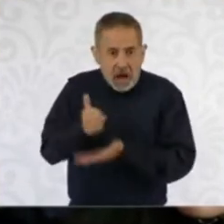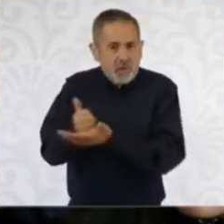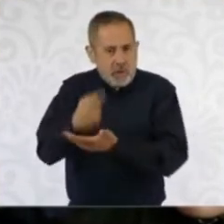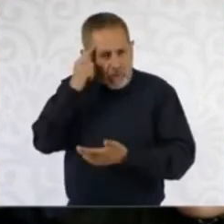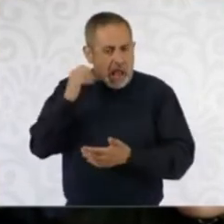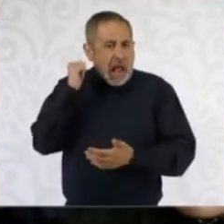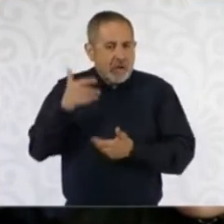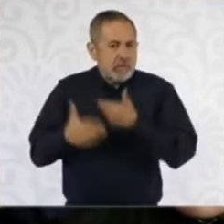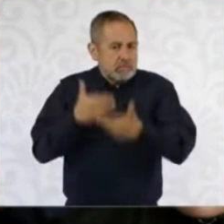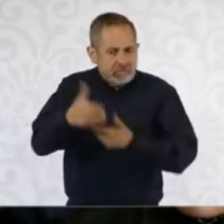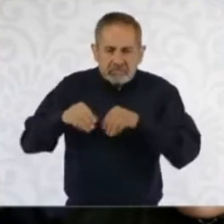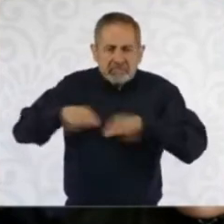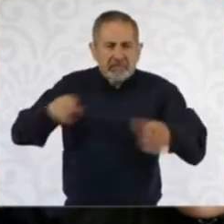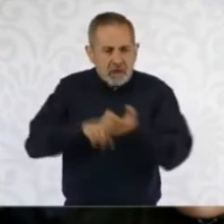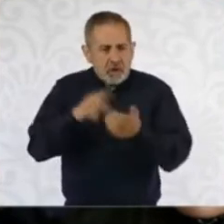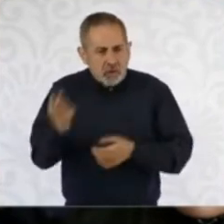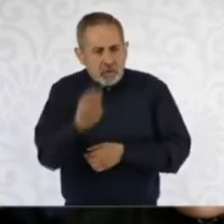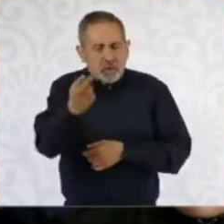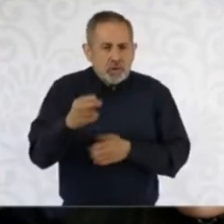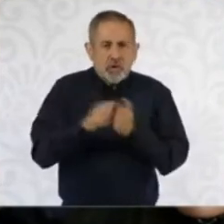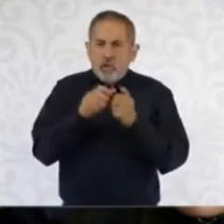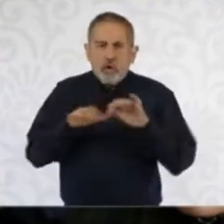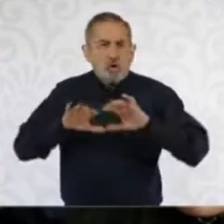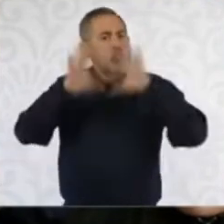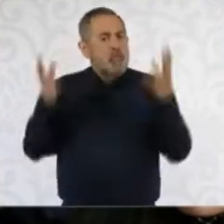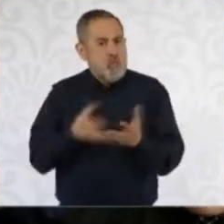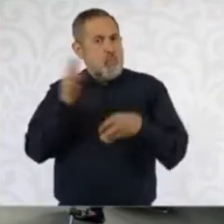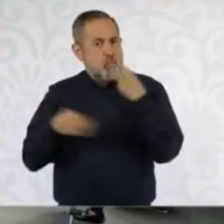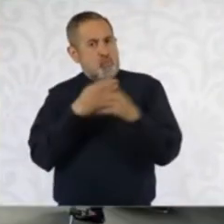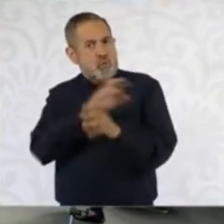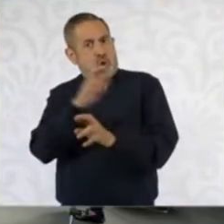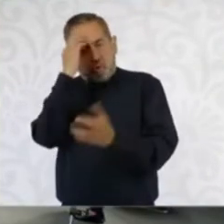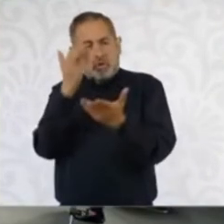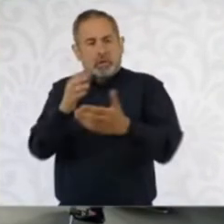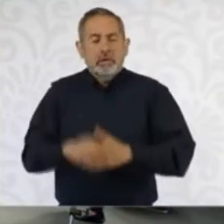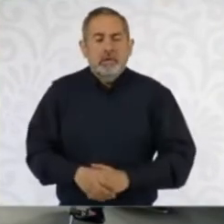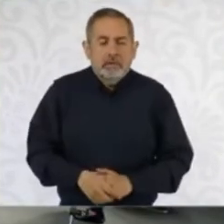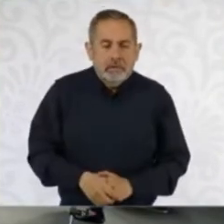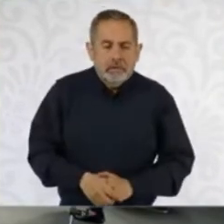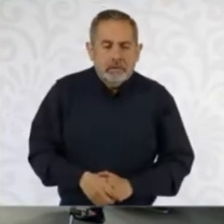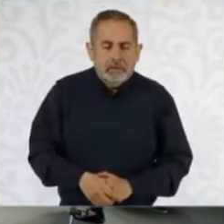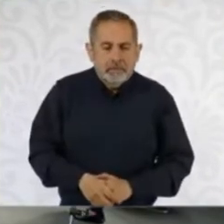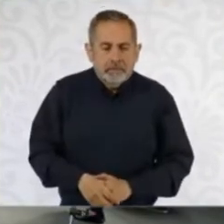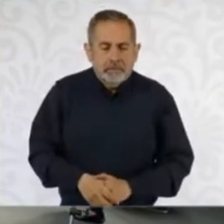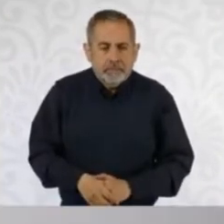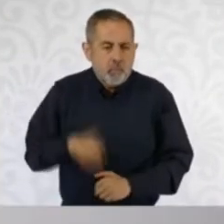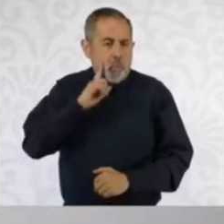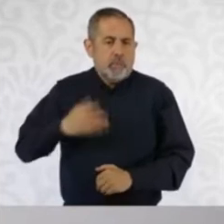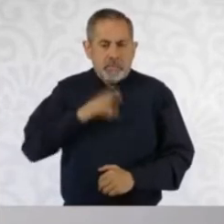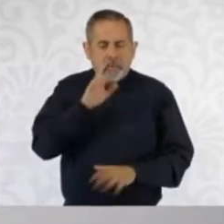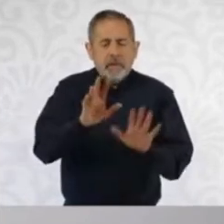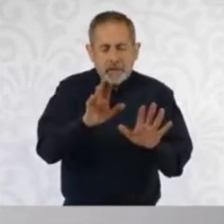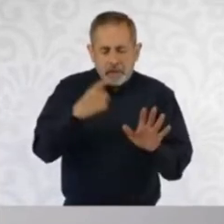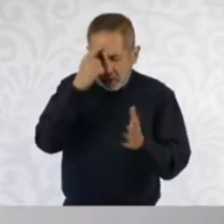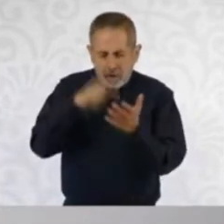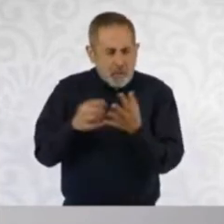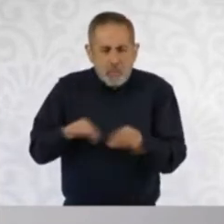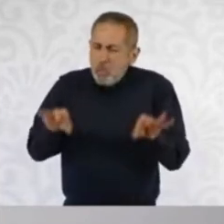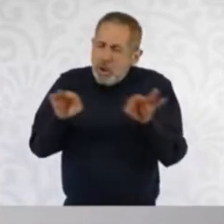impulso a todo lo que está haciendo usted ahora a nivel global. Yo creo que lo importante es México y el pueblo de